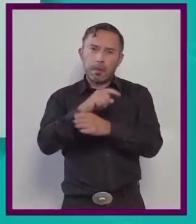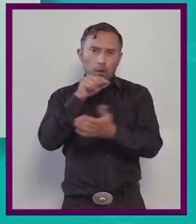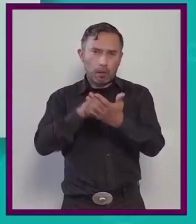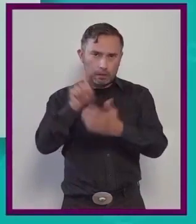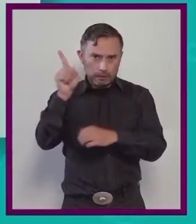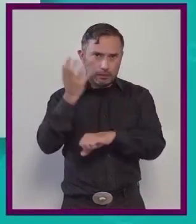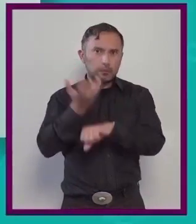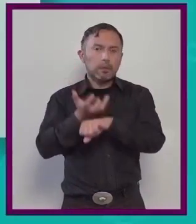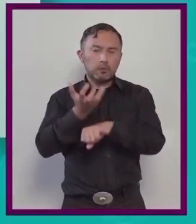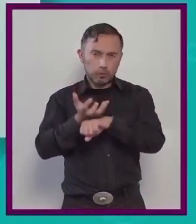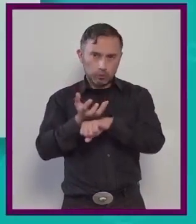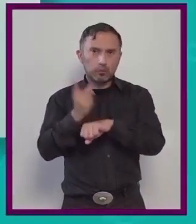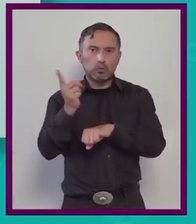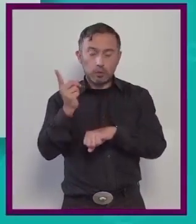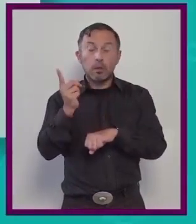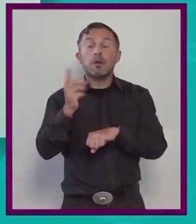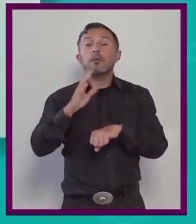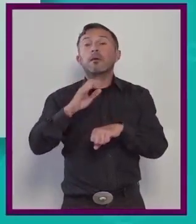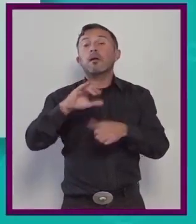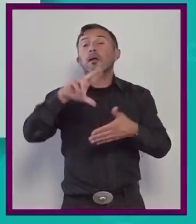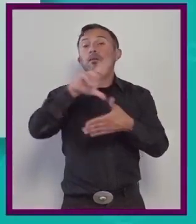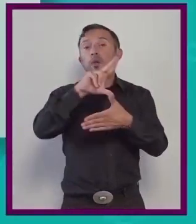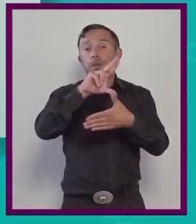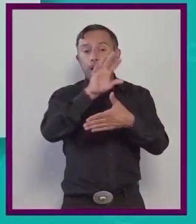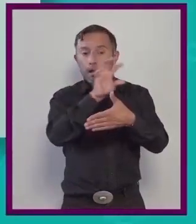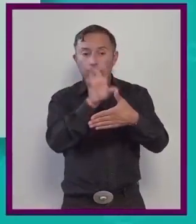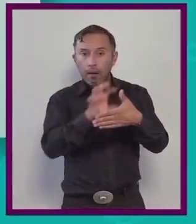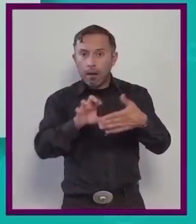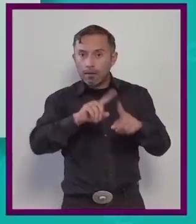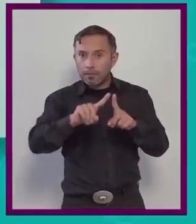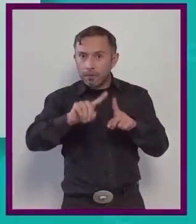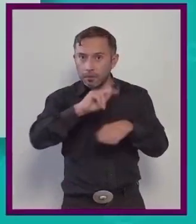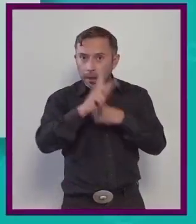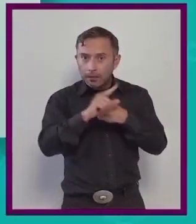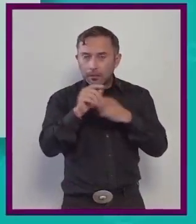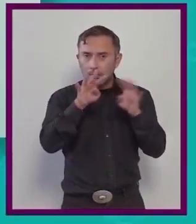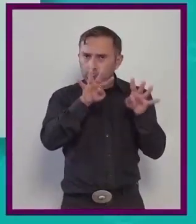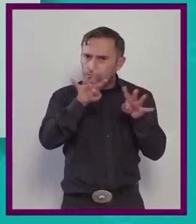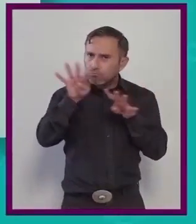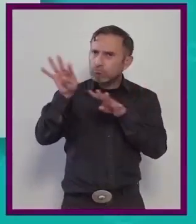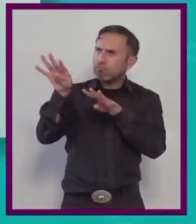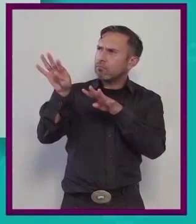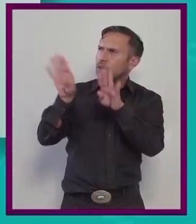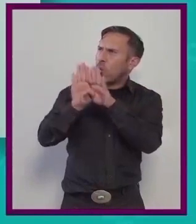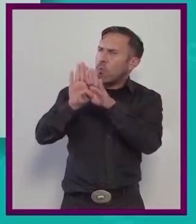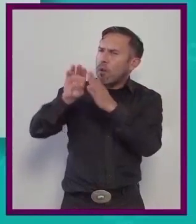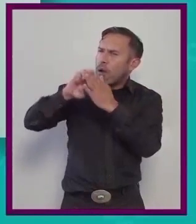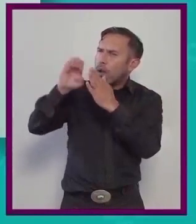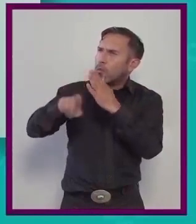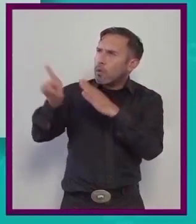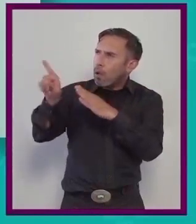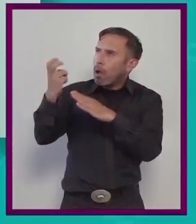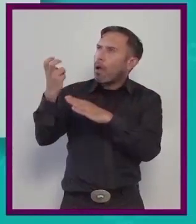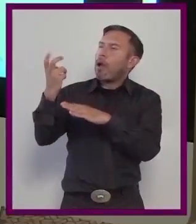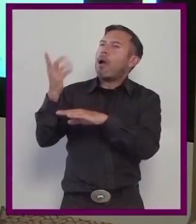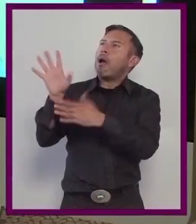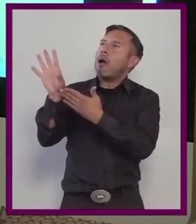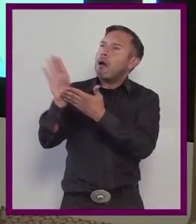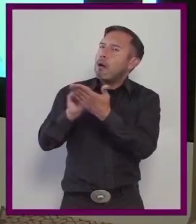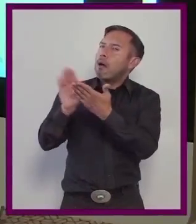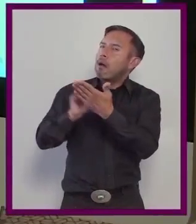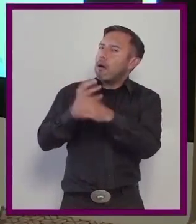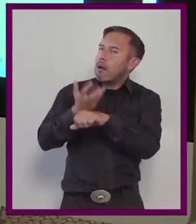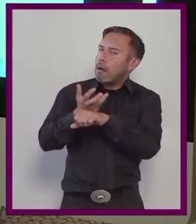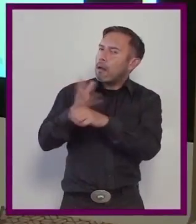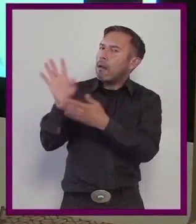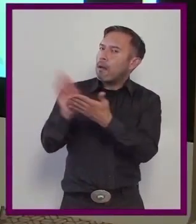donde principalmente todos los demás países de Latinoamérica han volteado a ver cómo ellos lo están llevando.